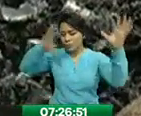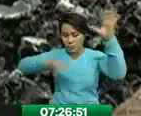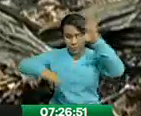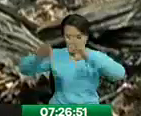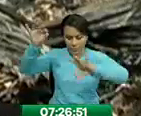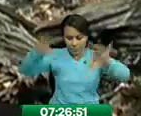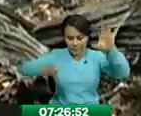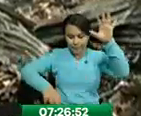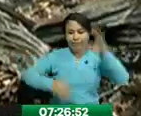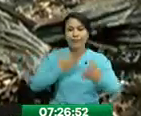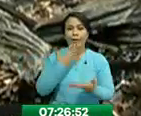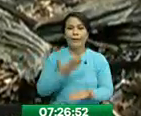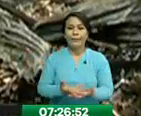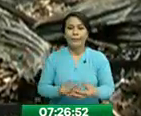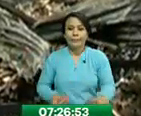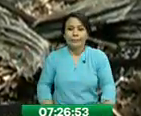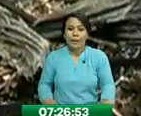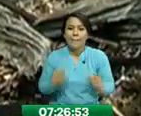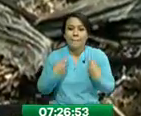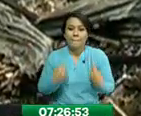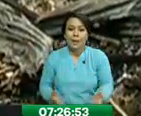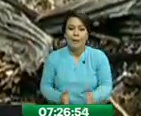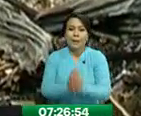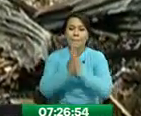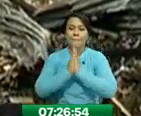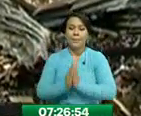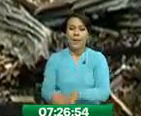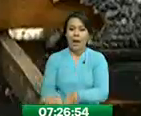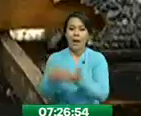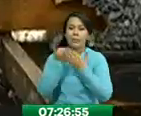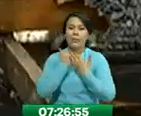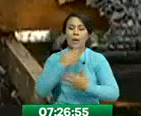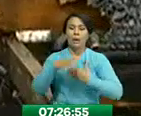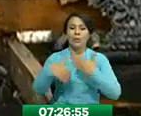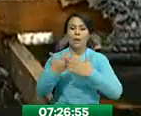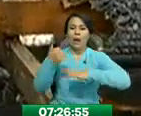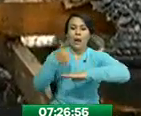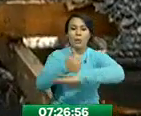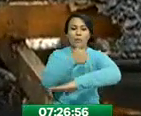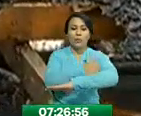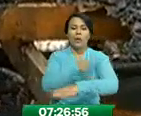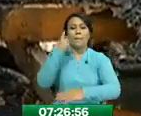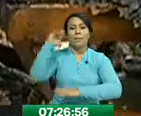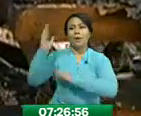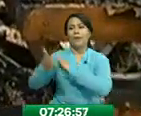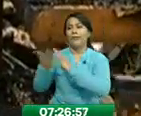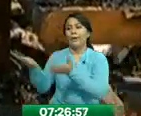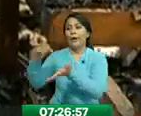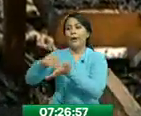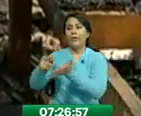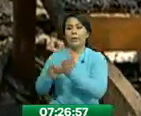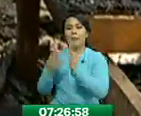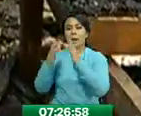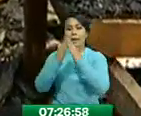les pueda servir. Piden ayuda a las autoridades para poder levantar su vivienda una vez más. Ah, no ve